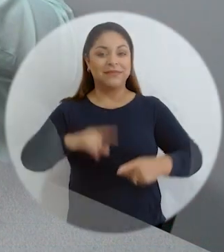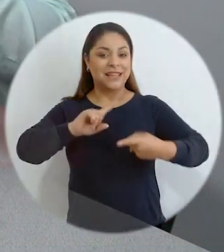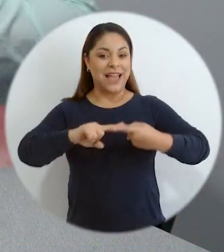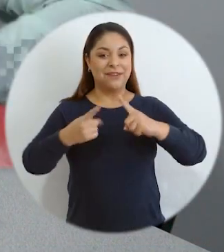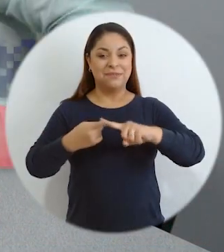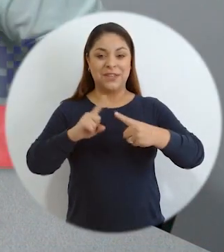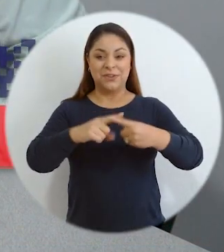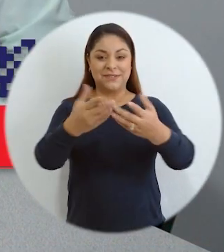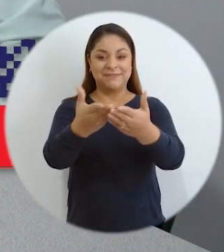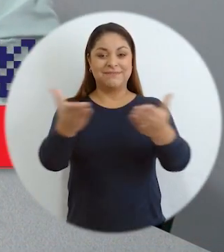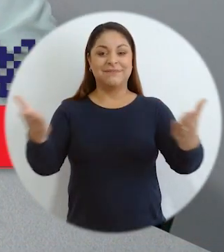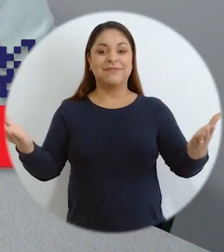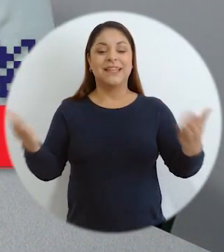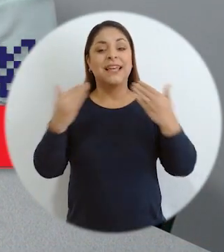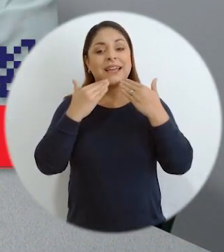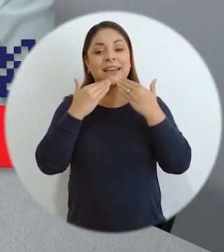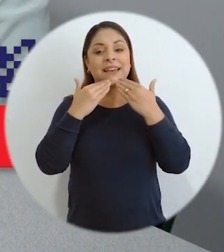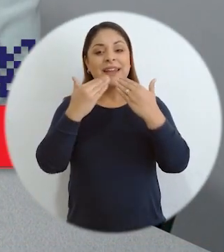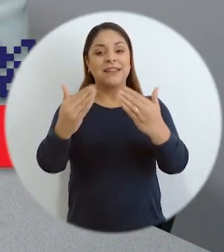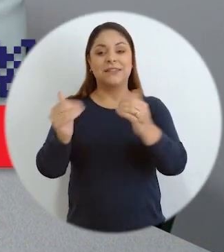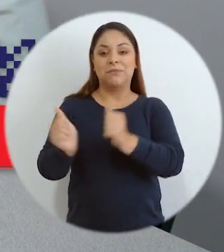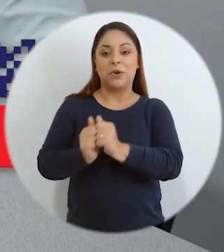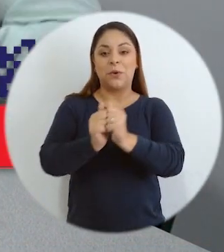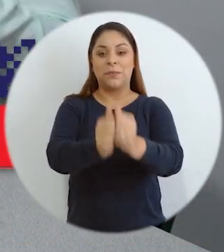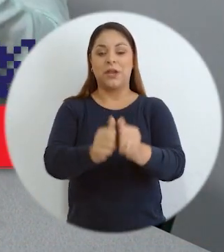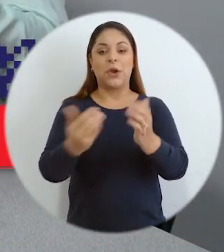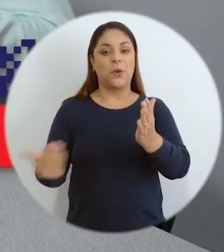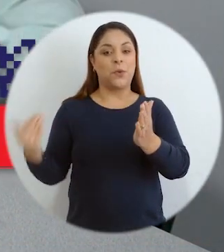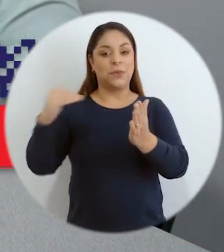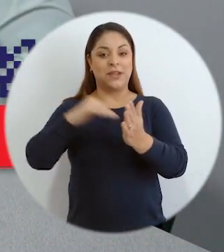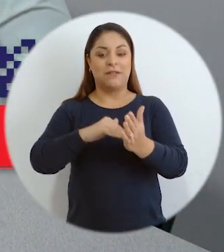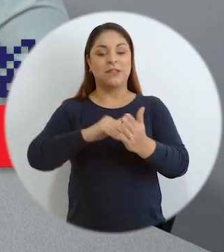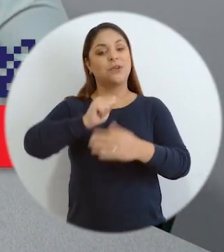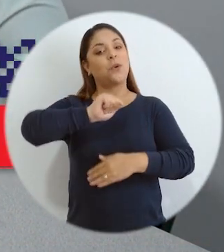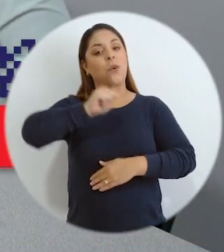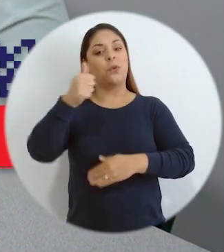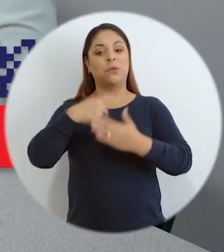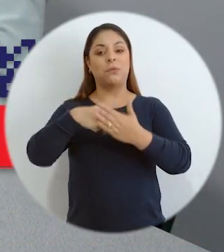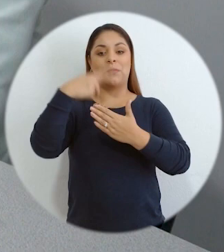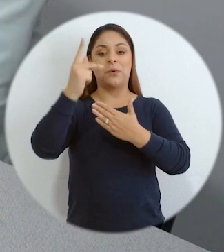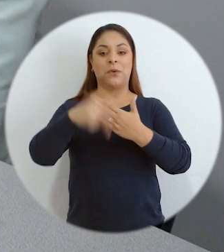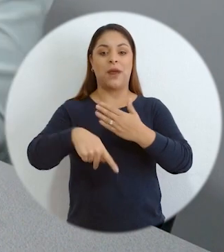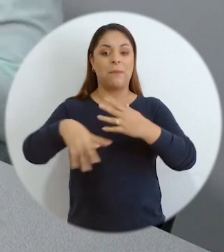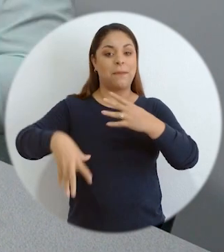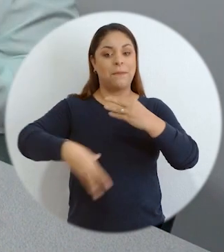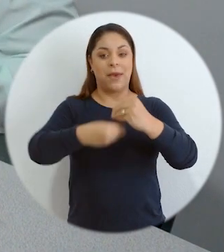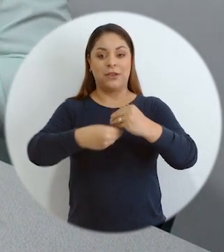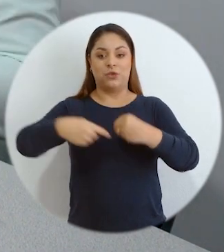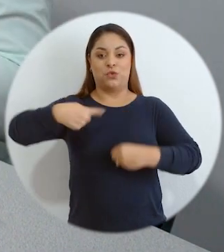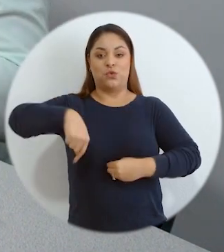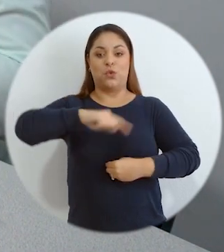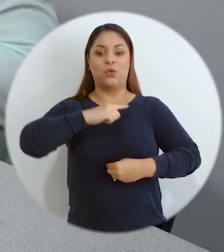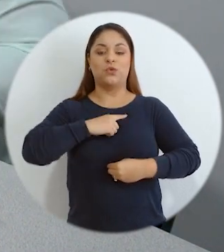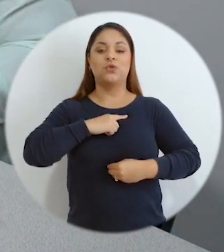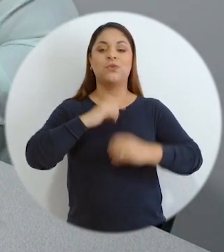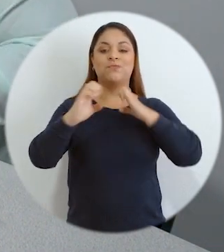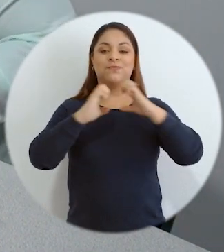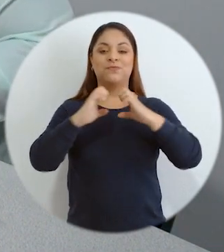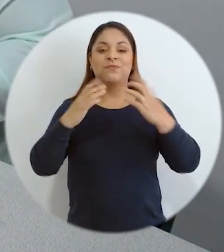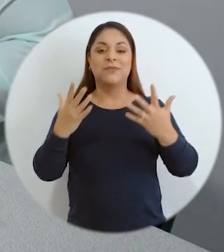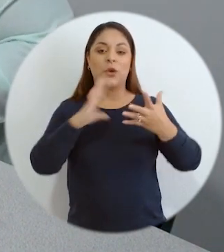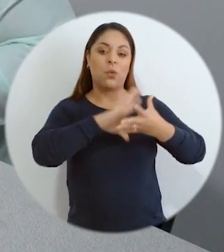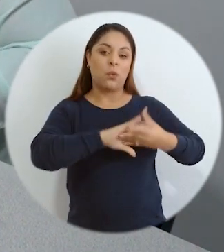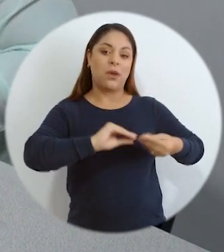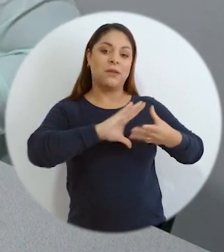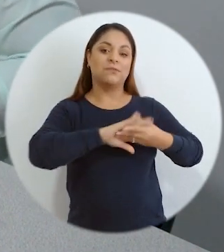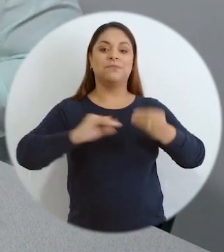Amigos y amigas, qué gusto que nos acompañen nuevamente en la transmisión de un capítulo más de nuestro podcast Cuentas y Cuentos. En cada episodio,